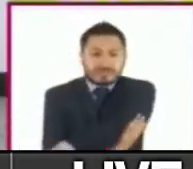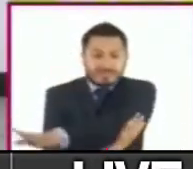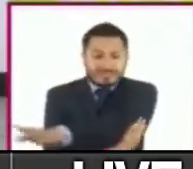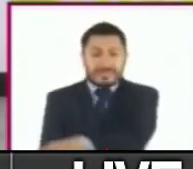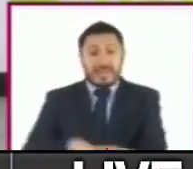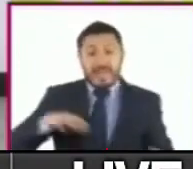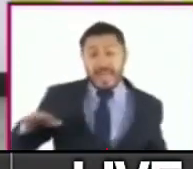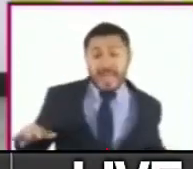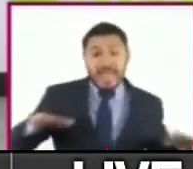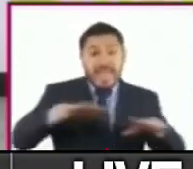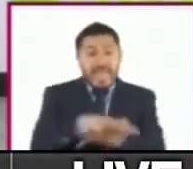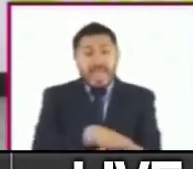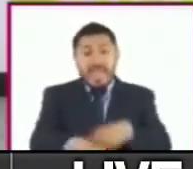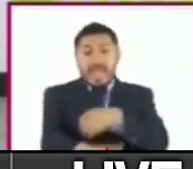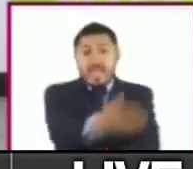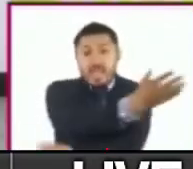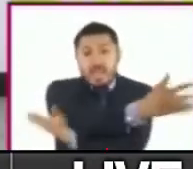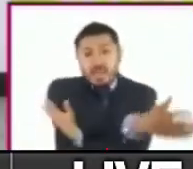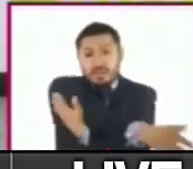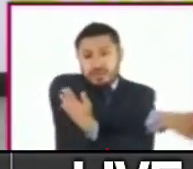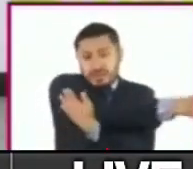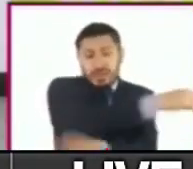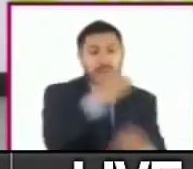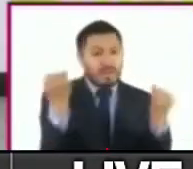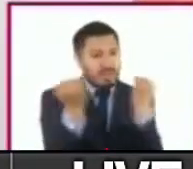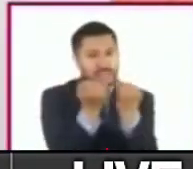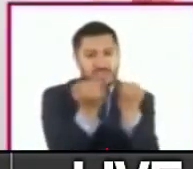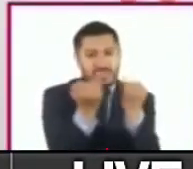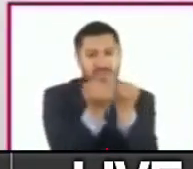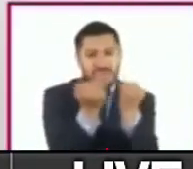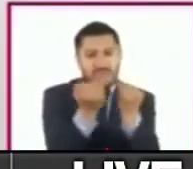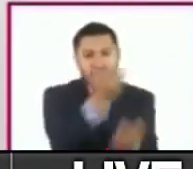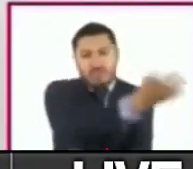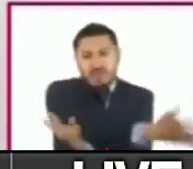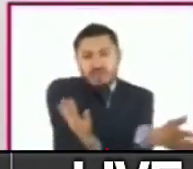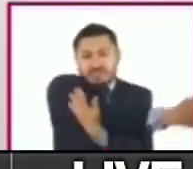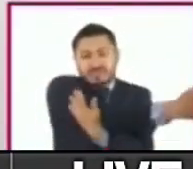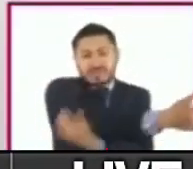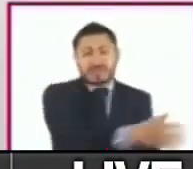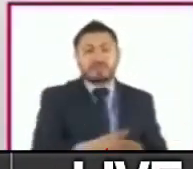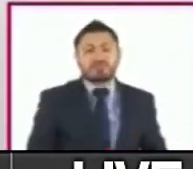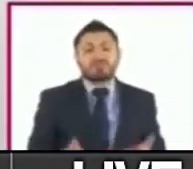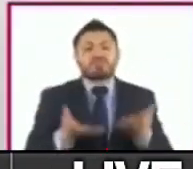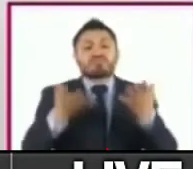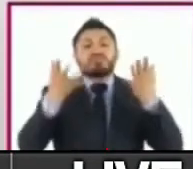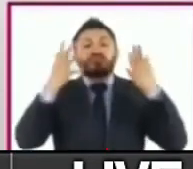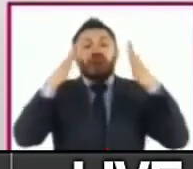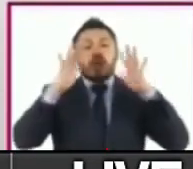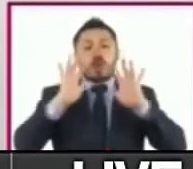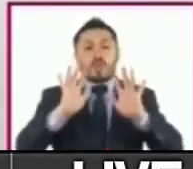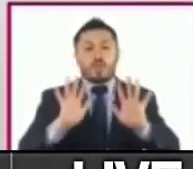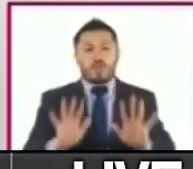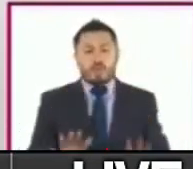Cambio el siguiente brazo de la misma manera. Tomo aire. Soplo.